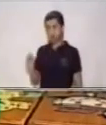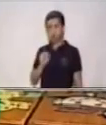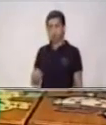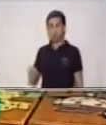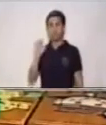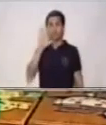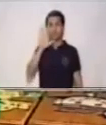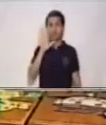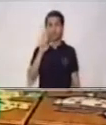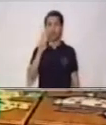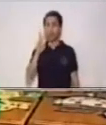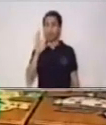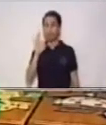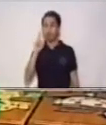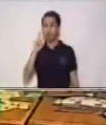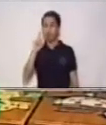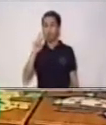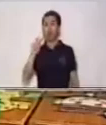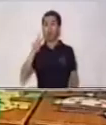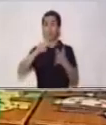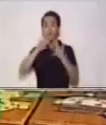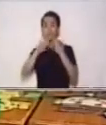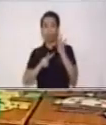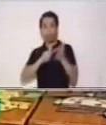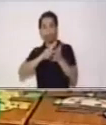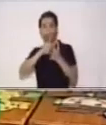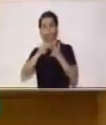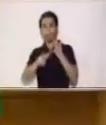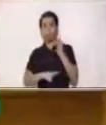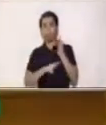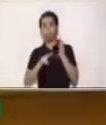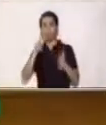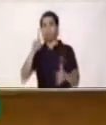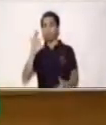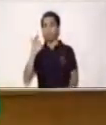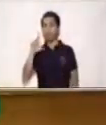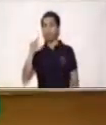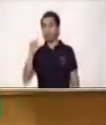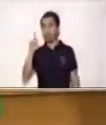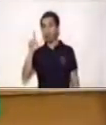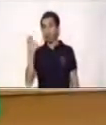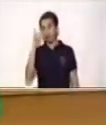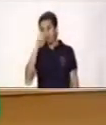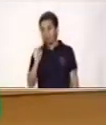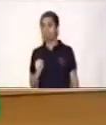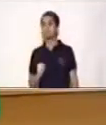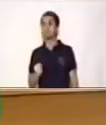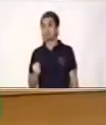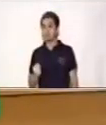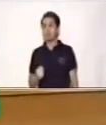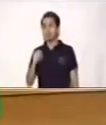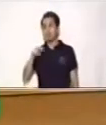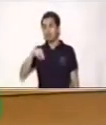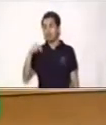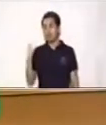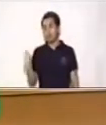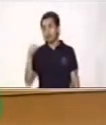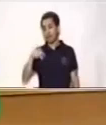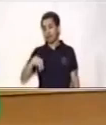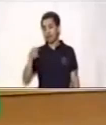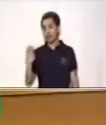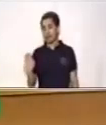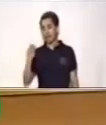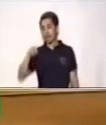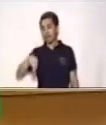formamos la familia silábica de la N, que en este caso sería na, ne, ni,